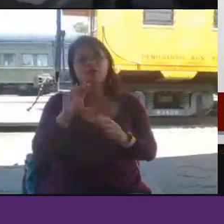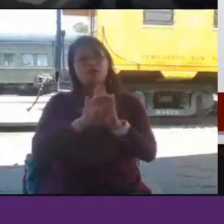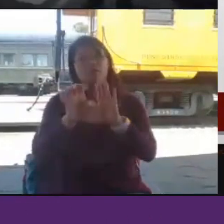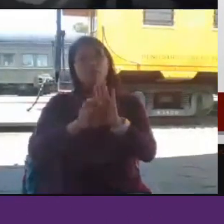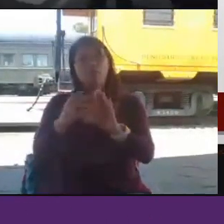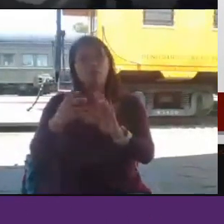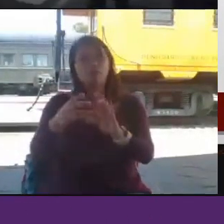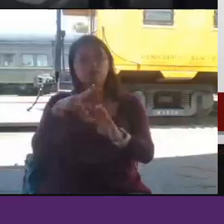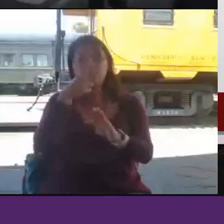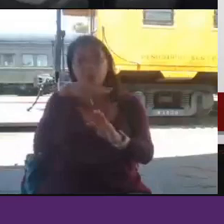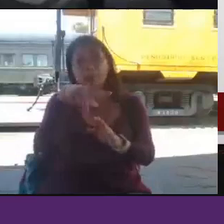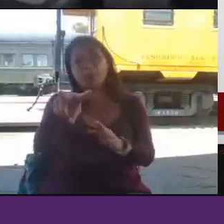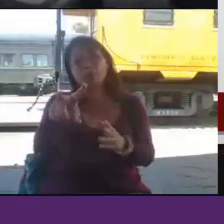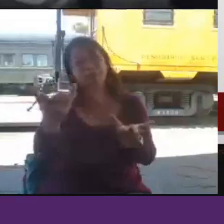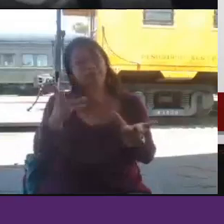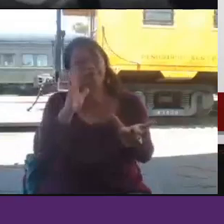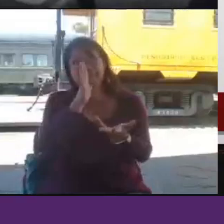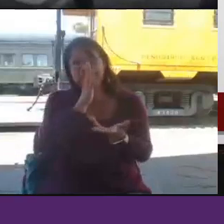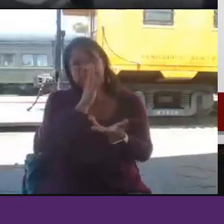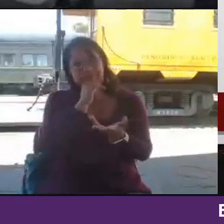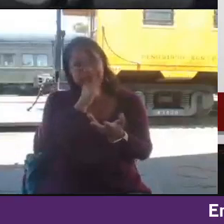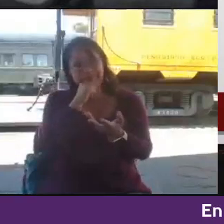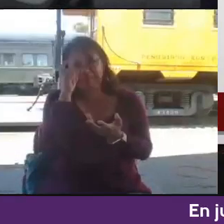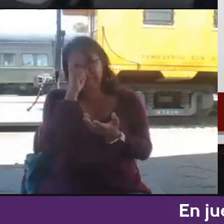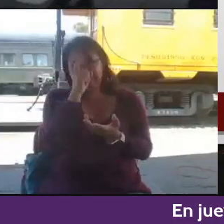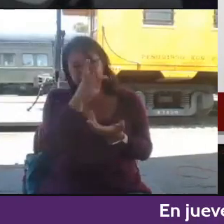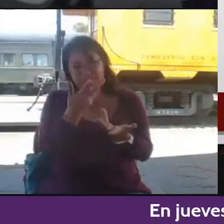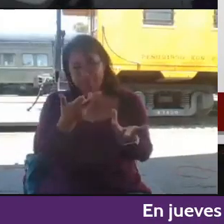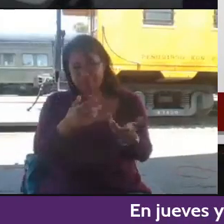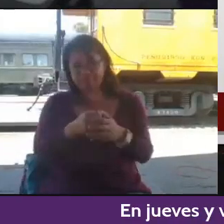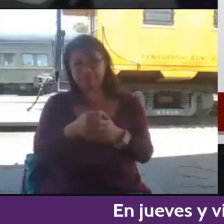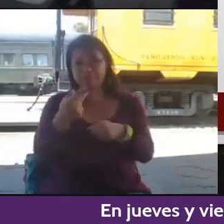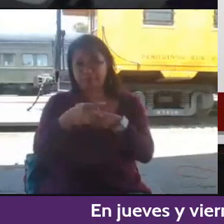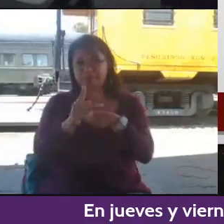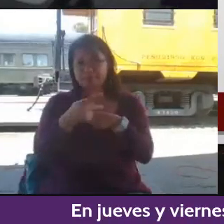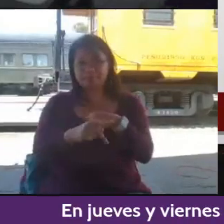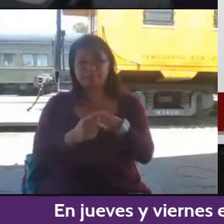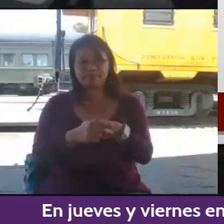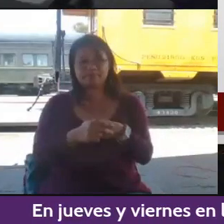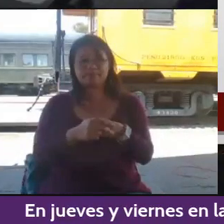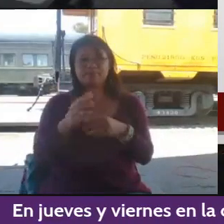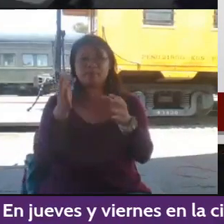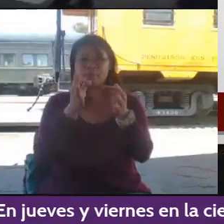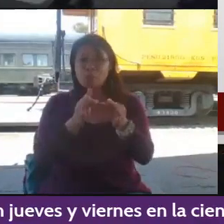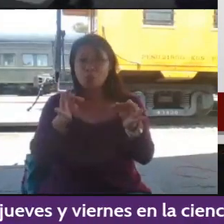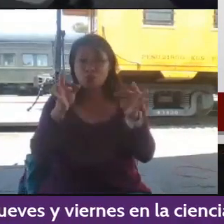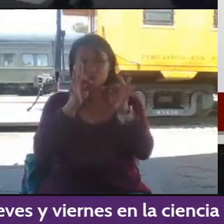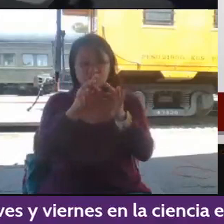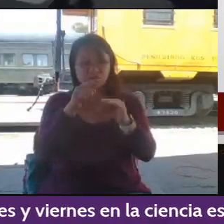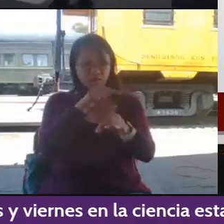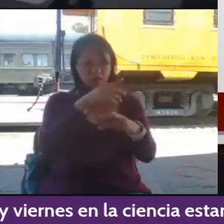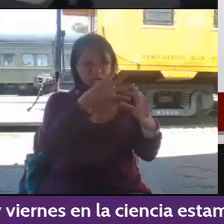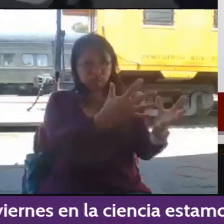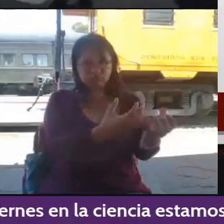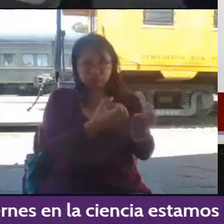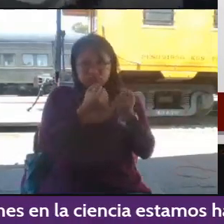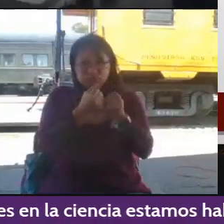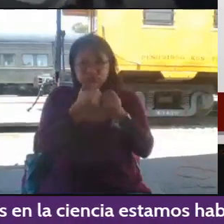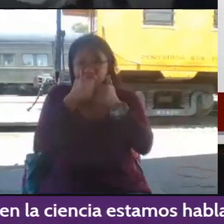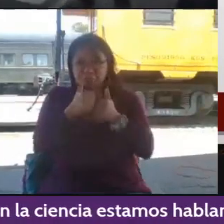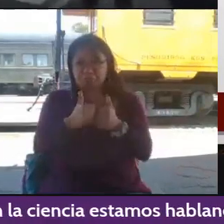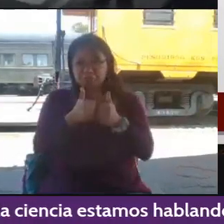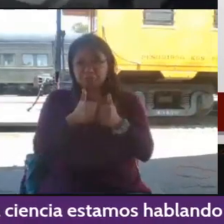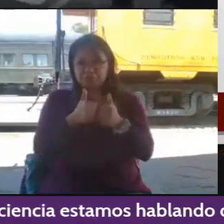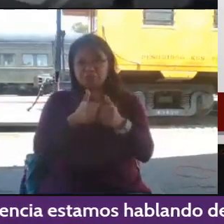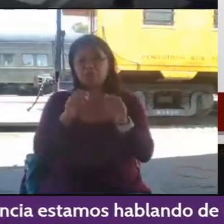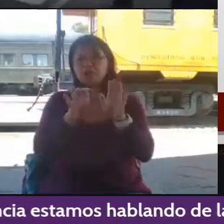y entonces a ver cómo te va. Tercero, lo importante no es quedárselo, que casi siempre tenemos la mala costumbre de rescato